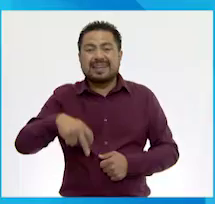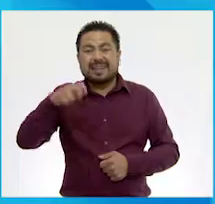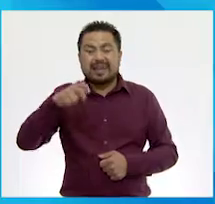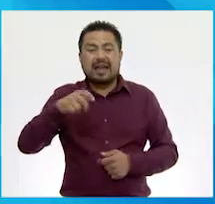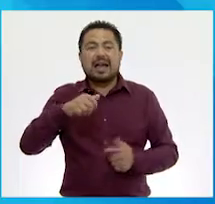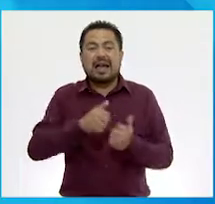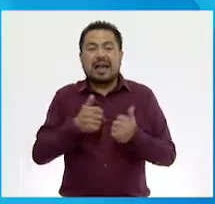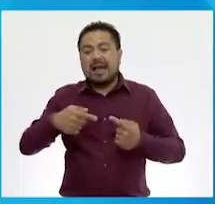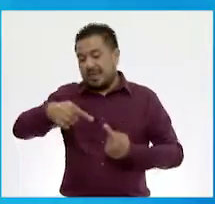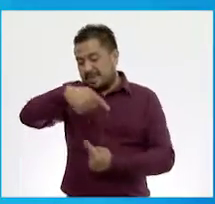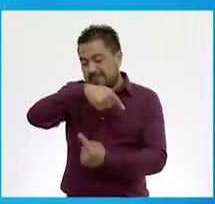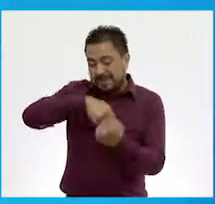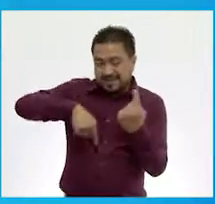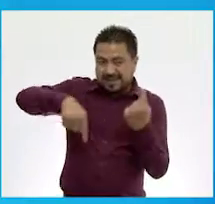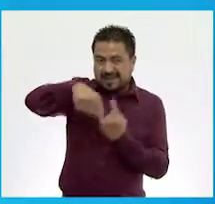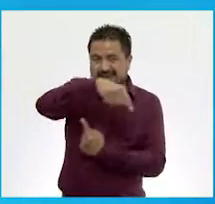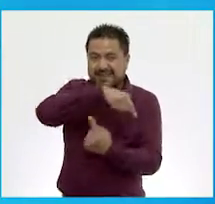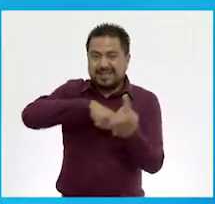¡Vuelta!